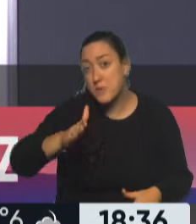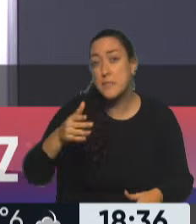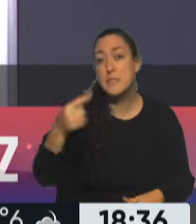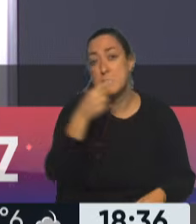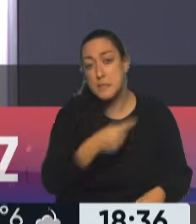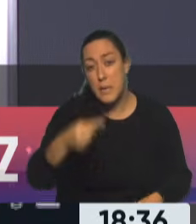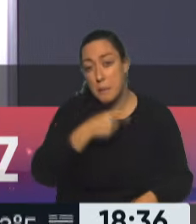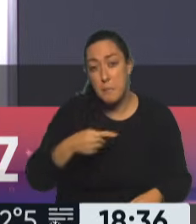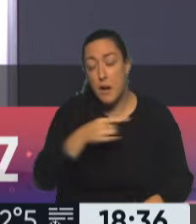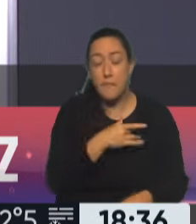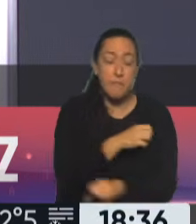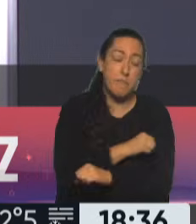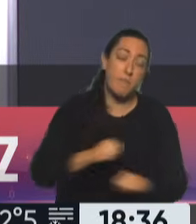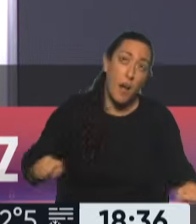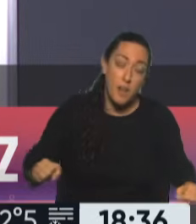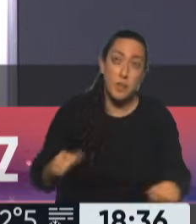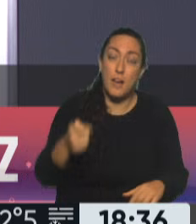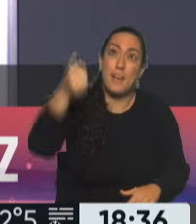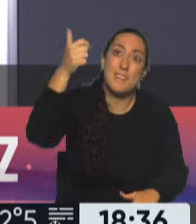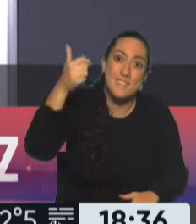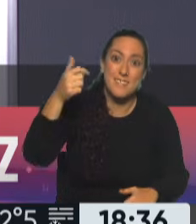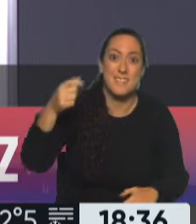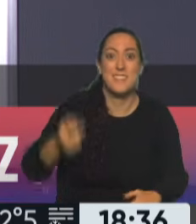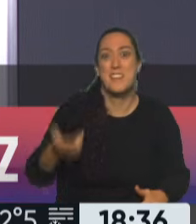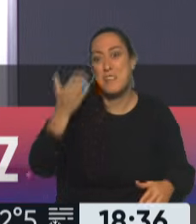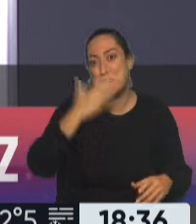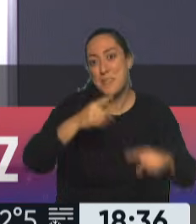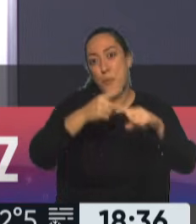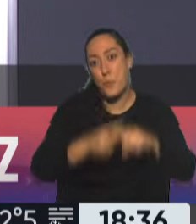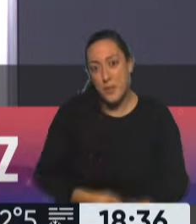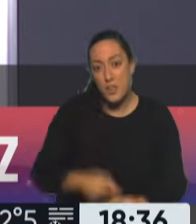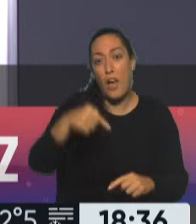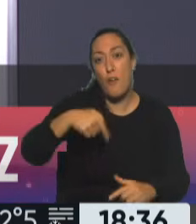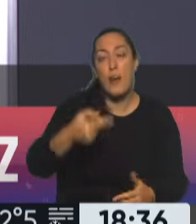para el infarto, un mes también de recuentos y ahora esto. Pero digo, sobre todo esto,